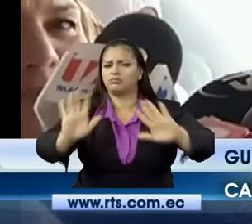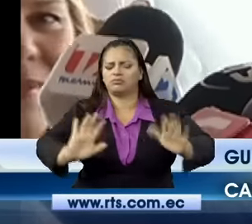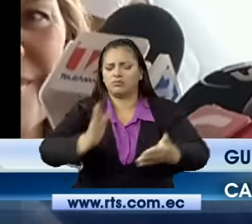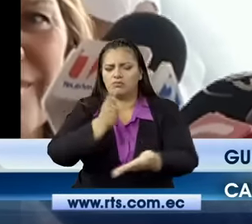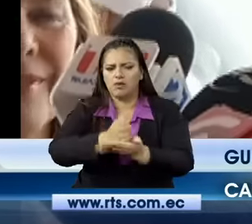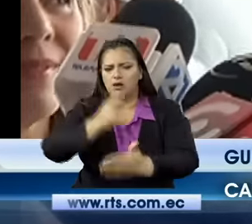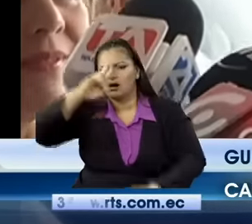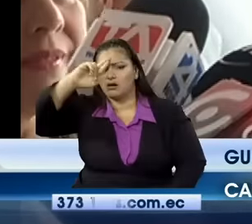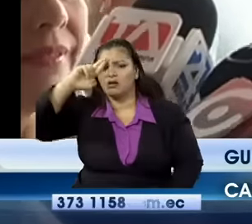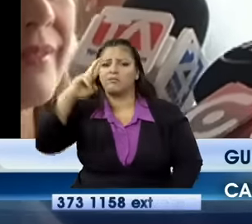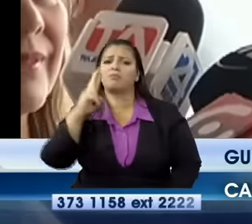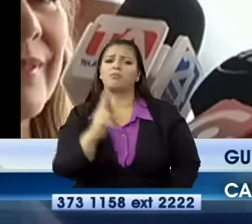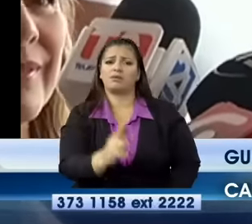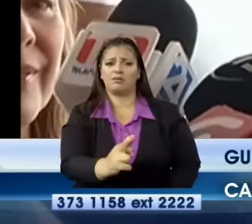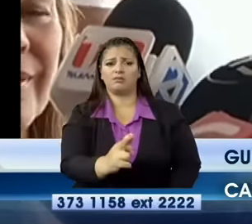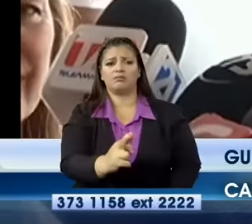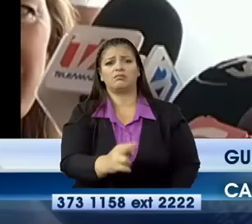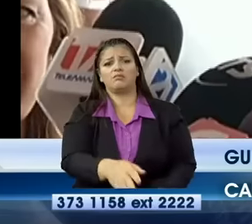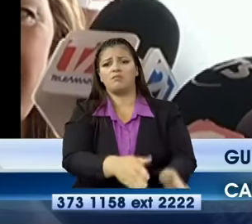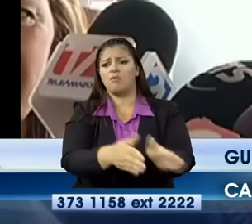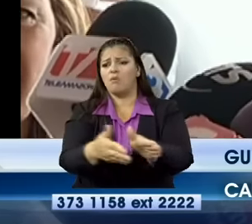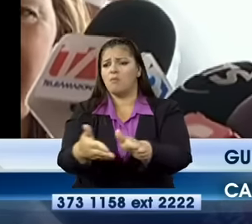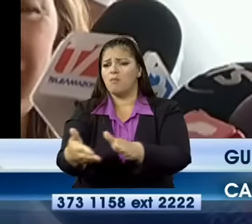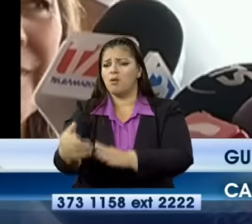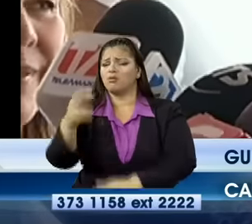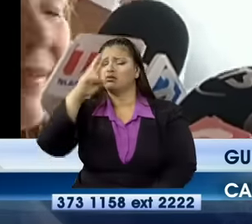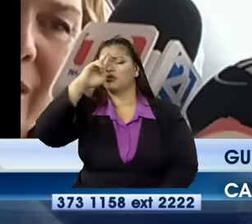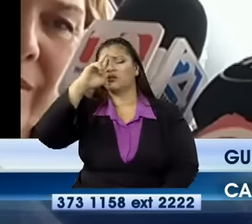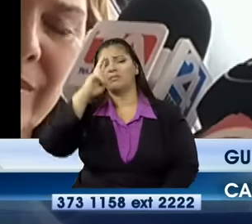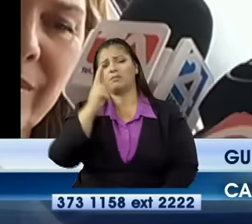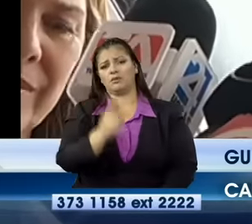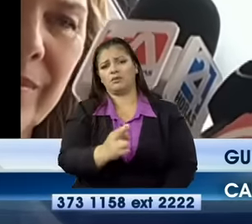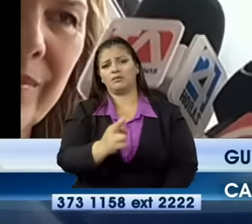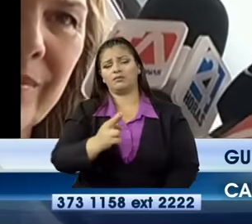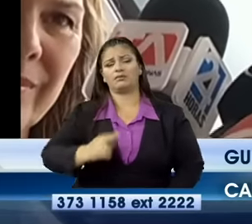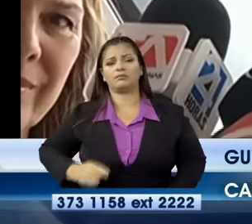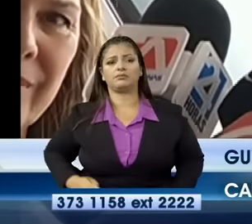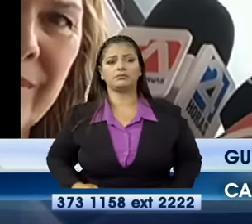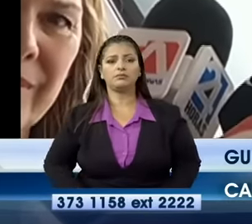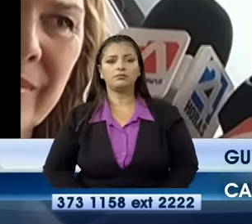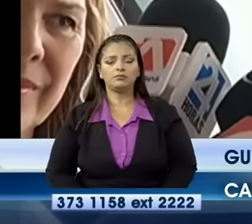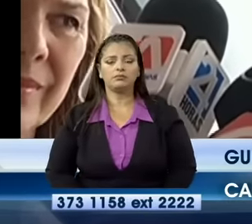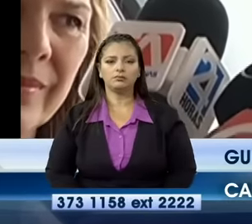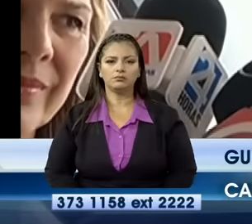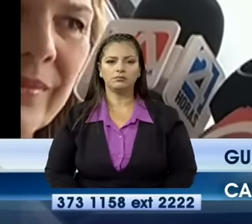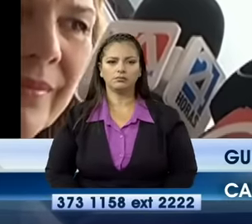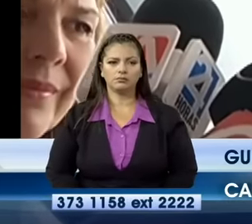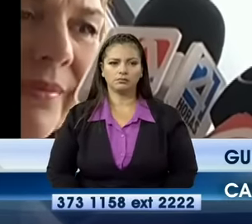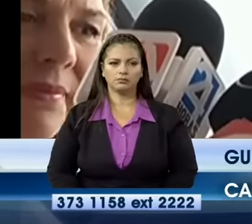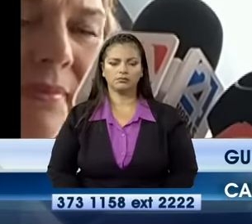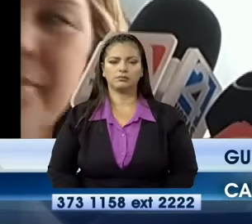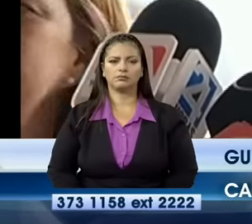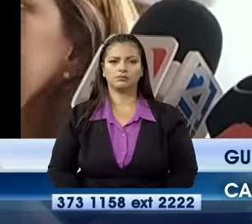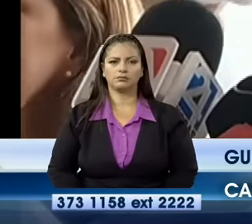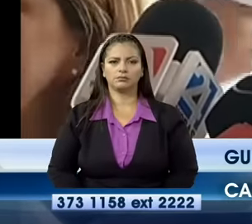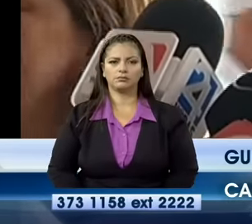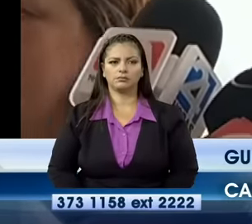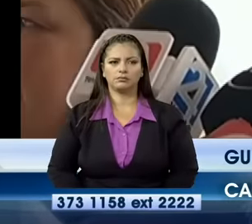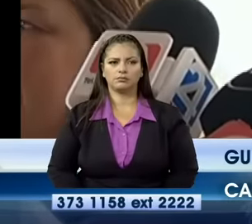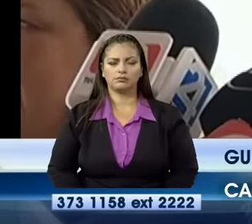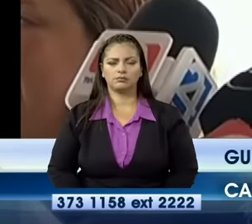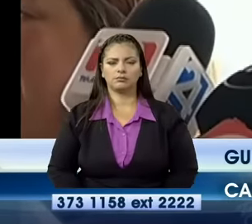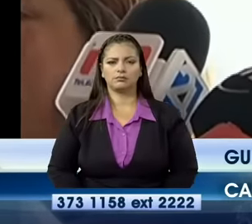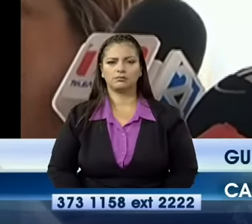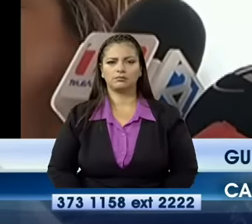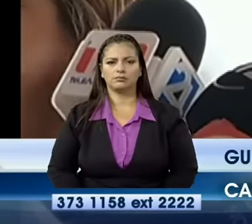aquellos Ecuatorianos que han estado en aquel accidente y por respeto a ellas suspendimos la Caravana que